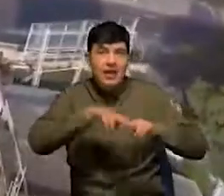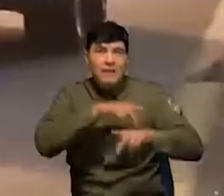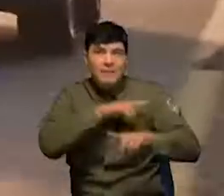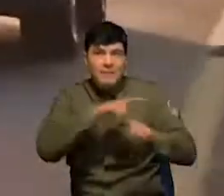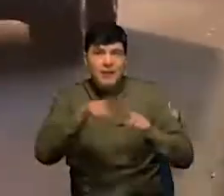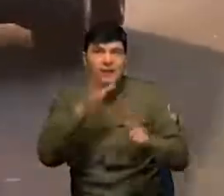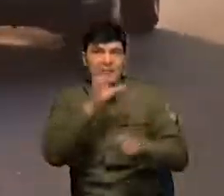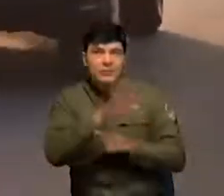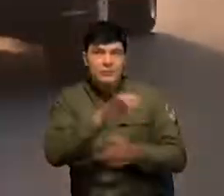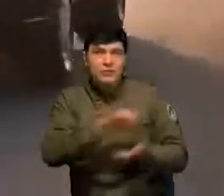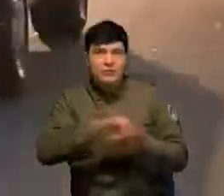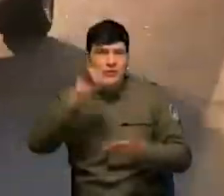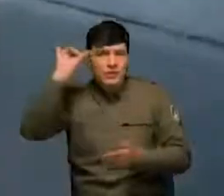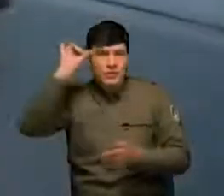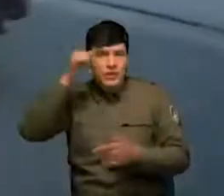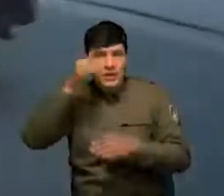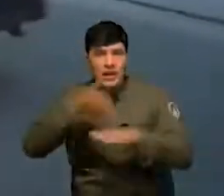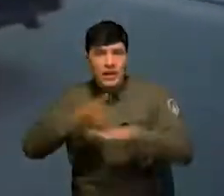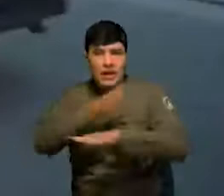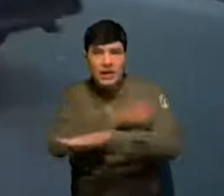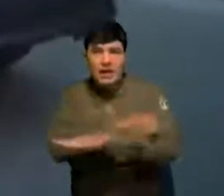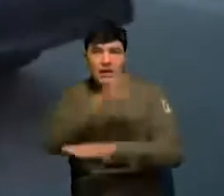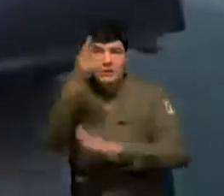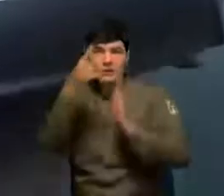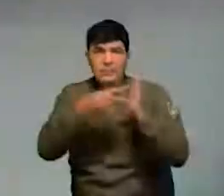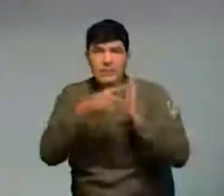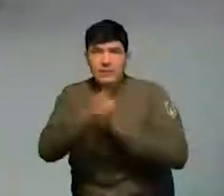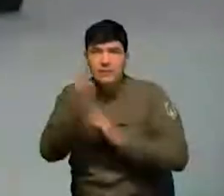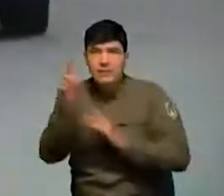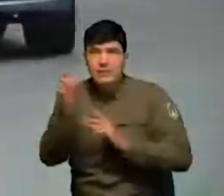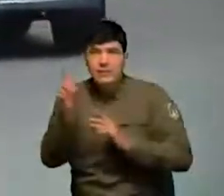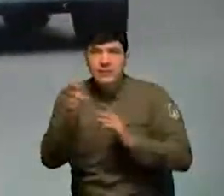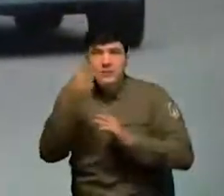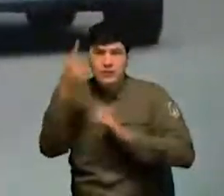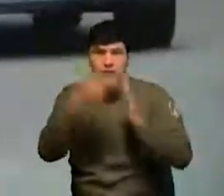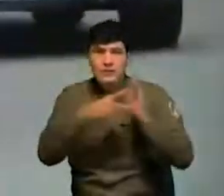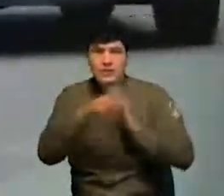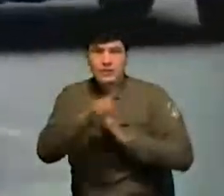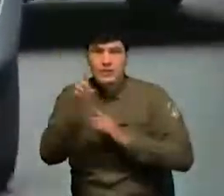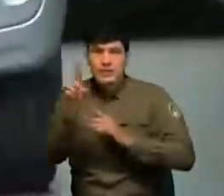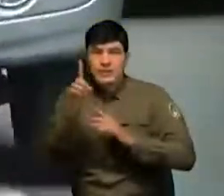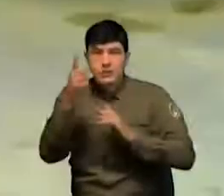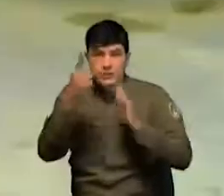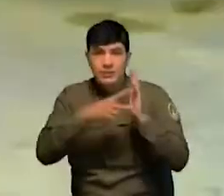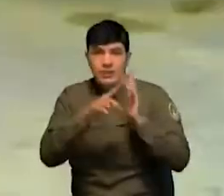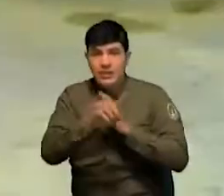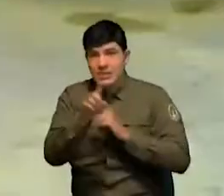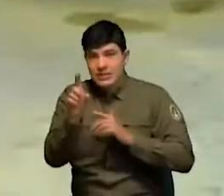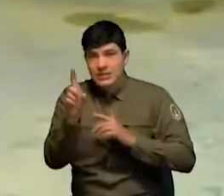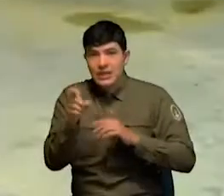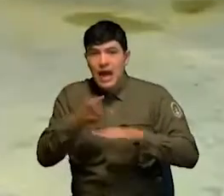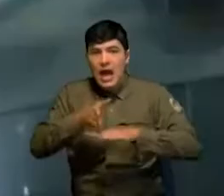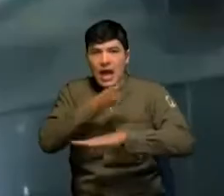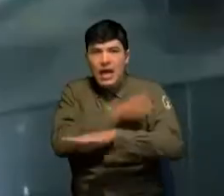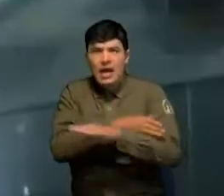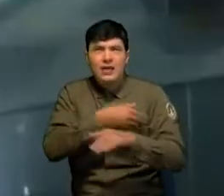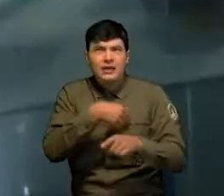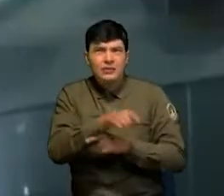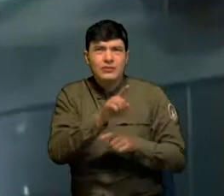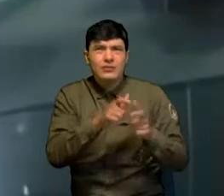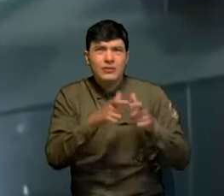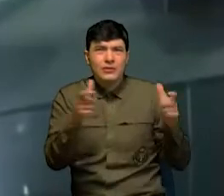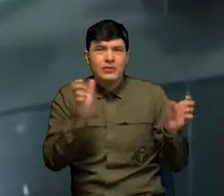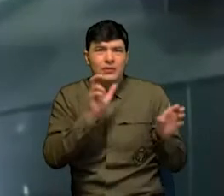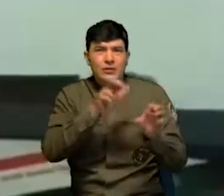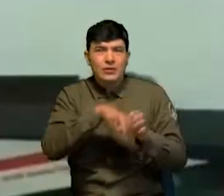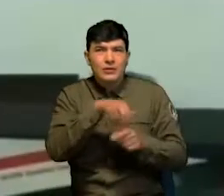modelos de los vehículos 2016 hacia atrás los que deben hacer pues este trámite de registro. La clave del supuesto aumento de